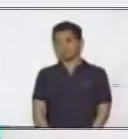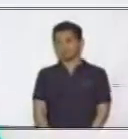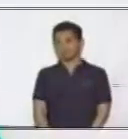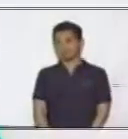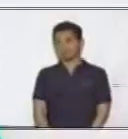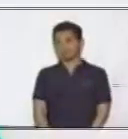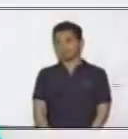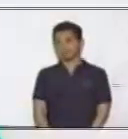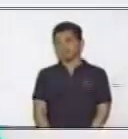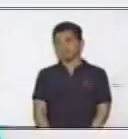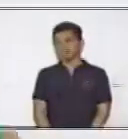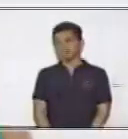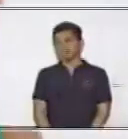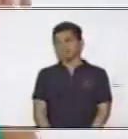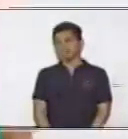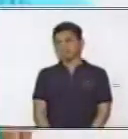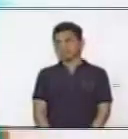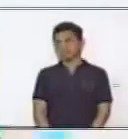Muy bien.